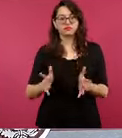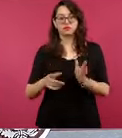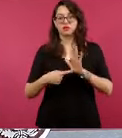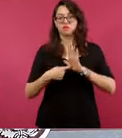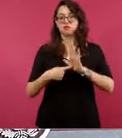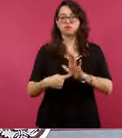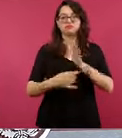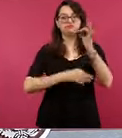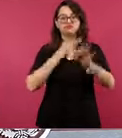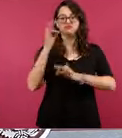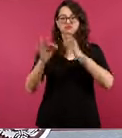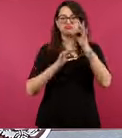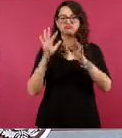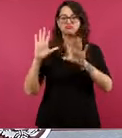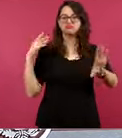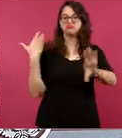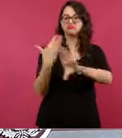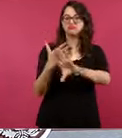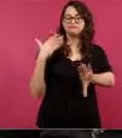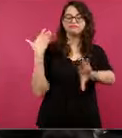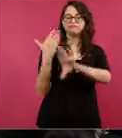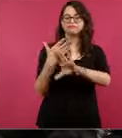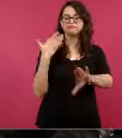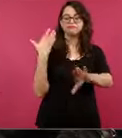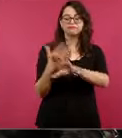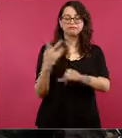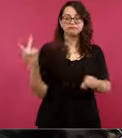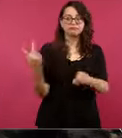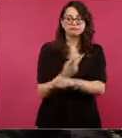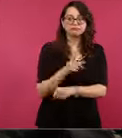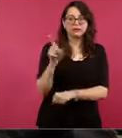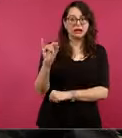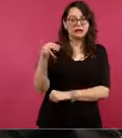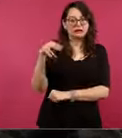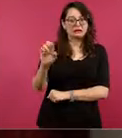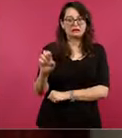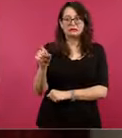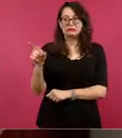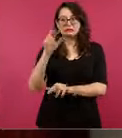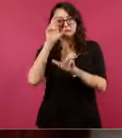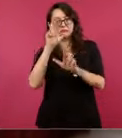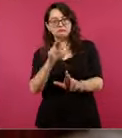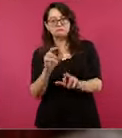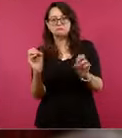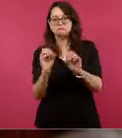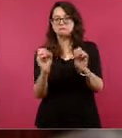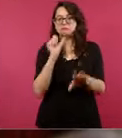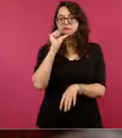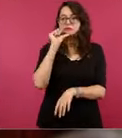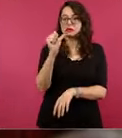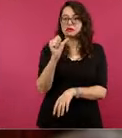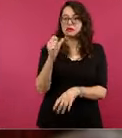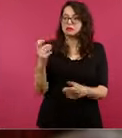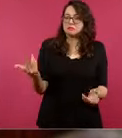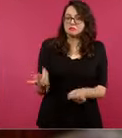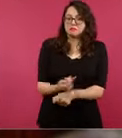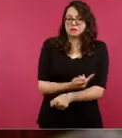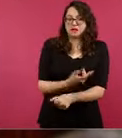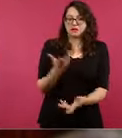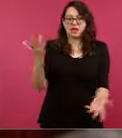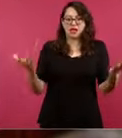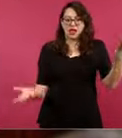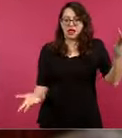se ve realmente acción precisamente del árbitro electoral, que pues de alguna manera también tiene que sopesar este